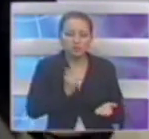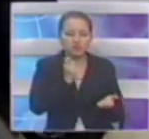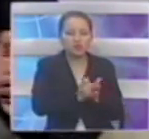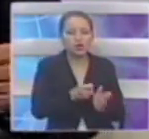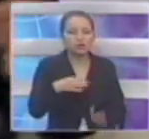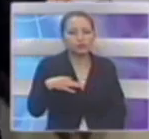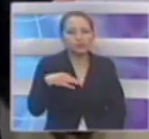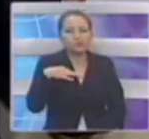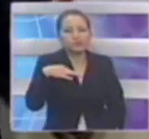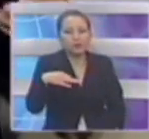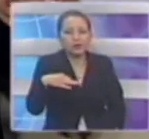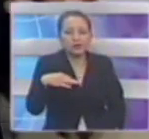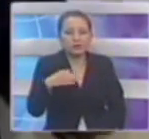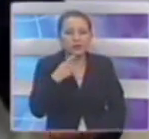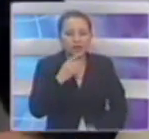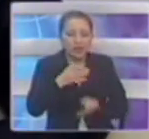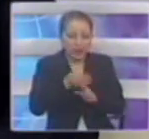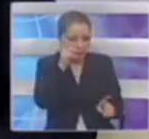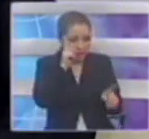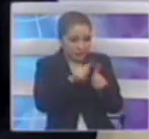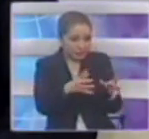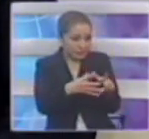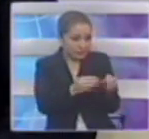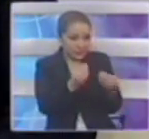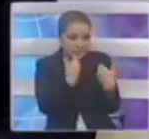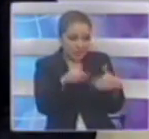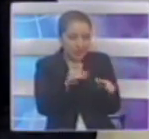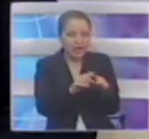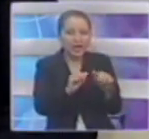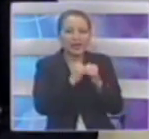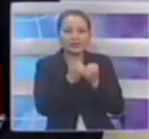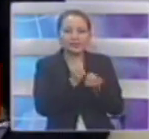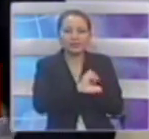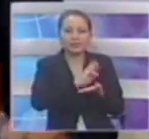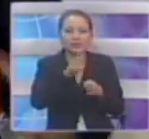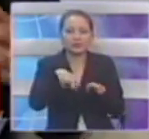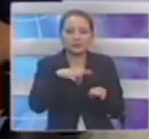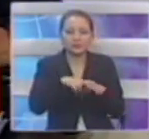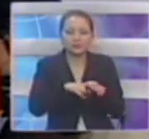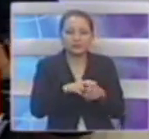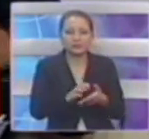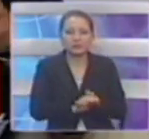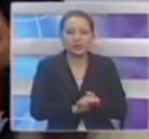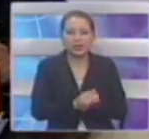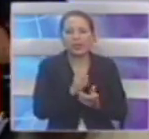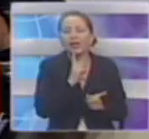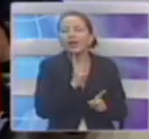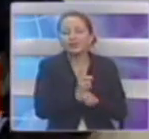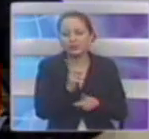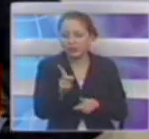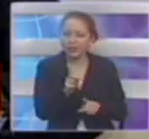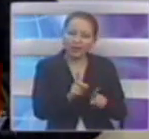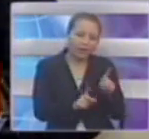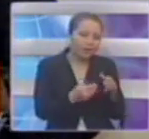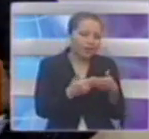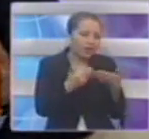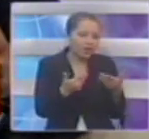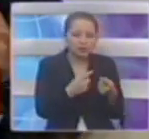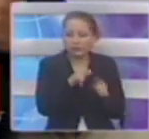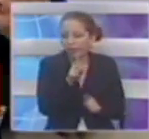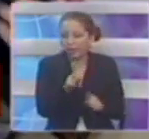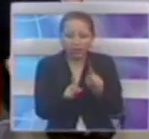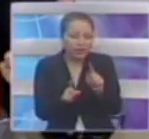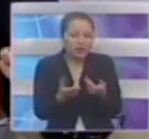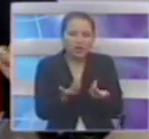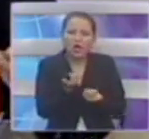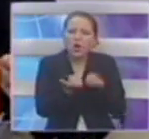voluntarios después de una resolución de la Asamblea Nacional. No obstante, usted decía, sí, hay casos y casos, pero ¿qué